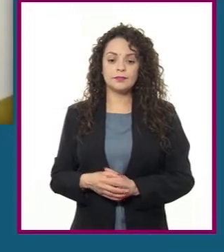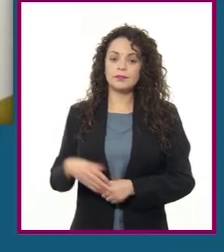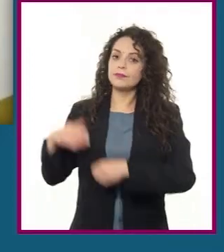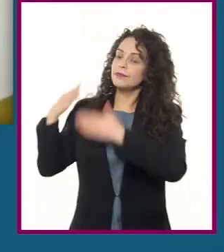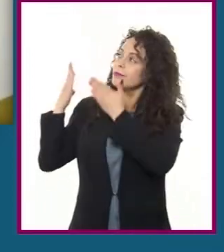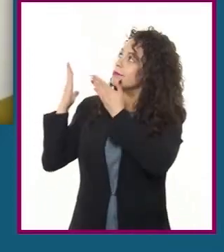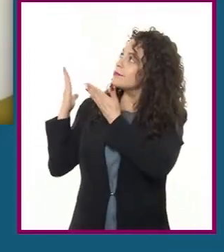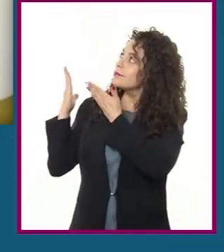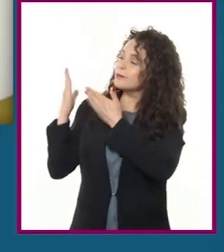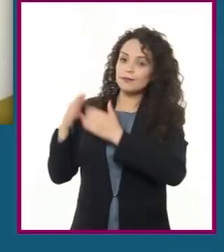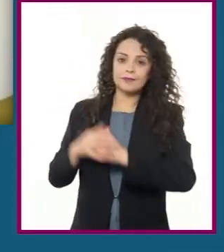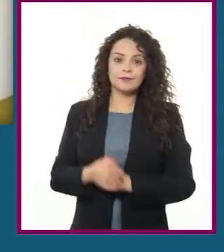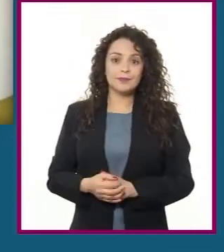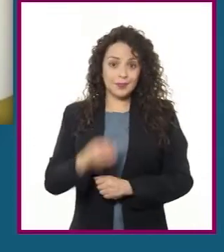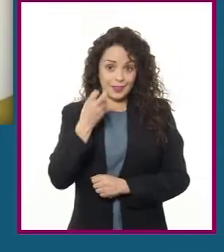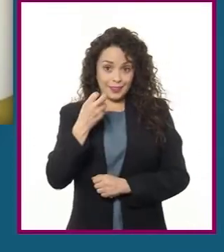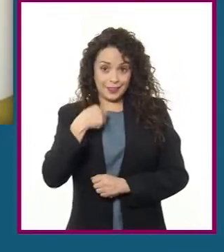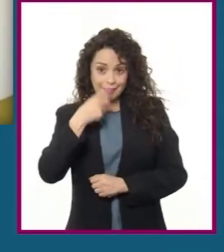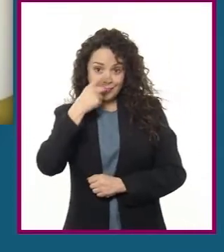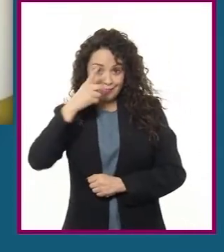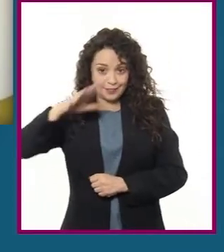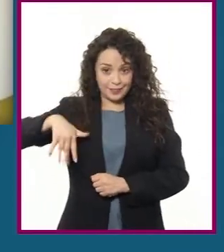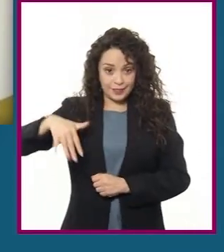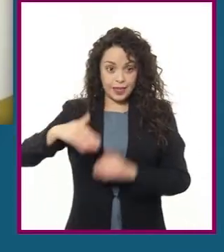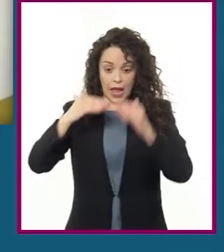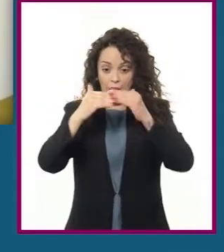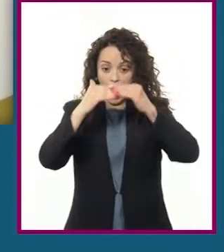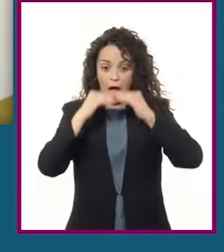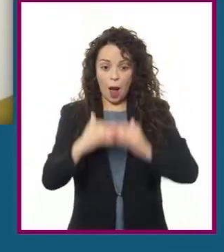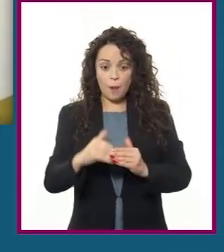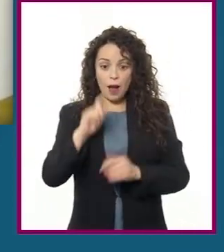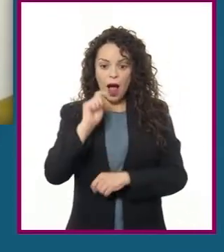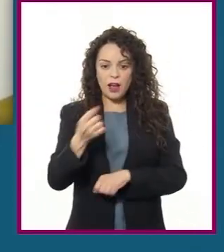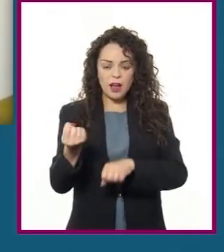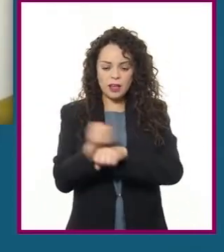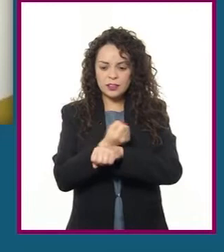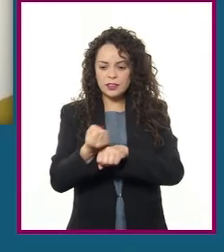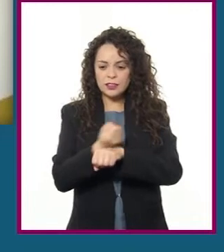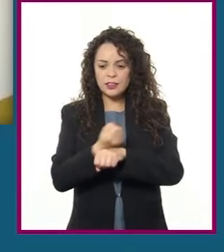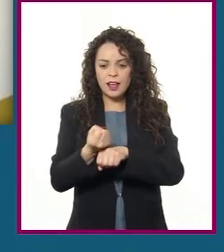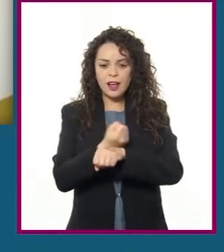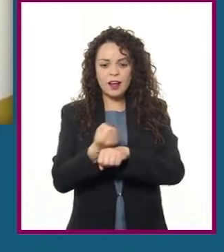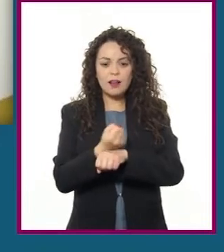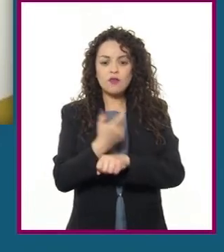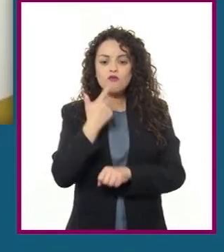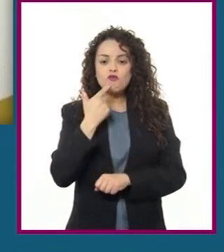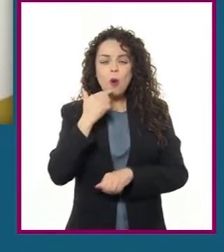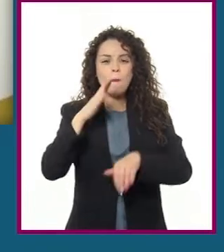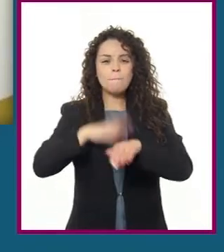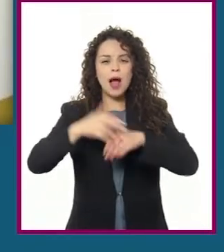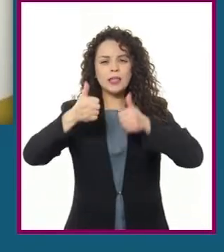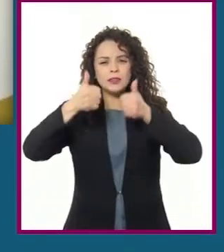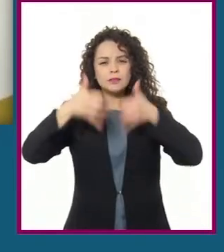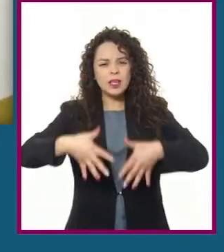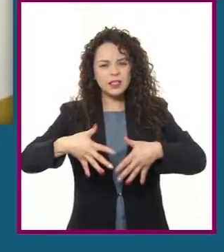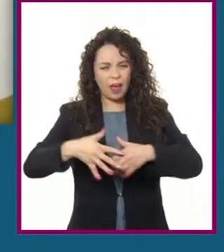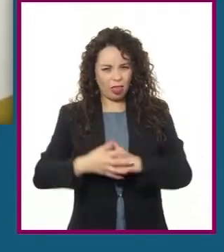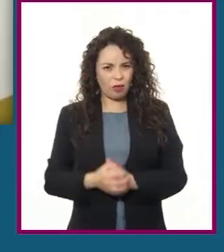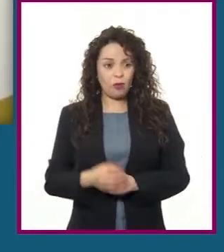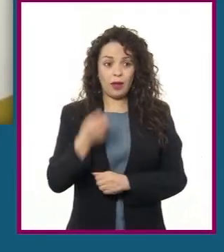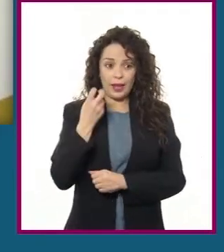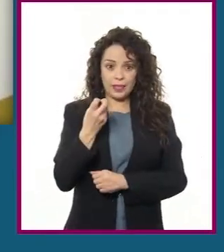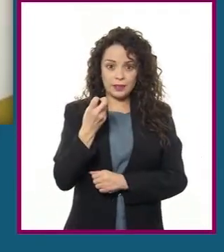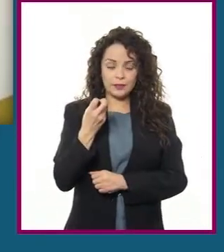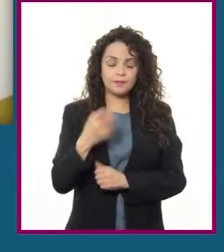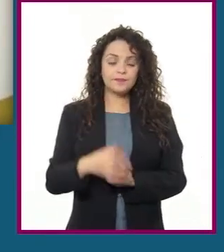Es lo que les comentaba, que en la parte de abajo queda toda la materia más pesada o los sólidos. En